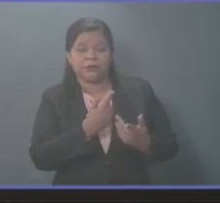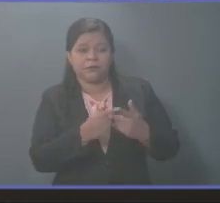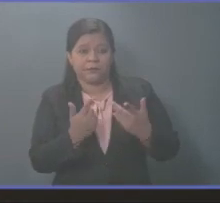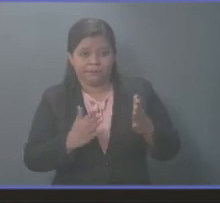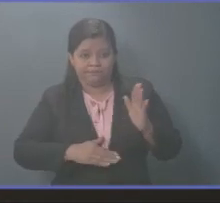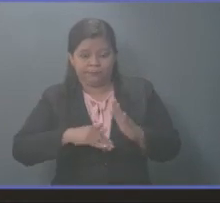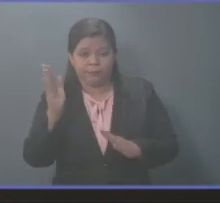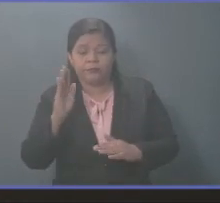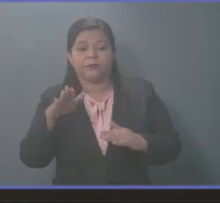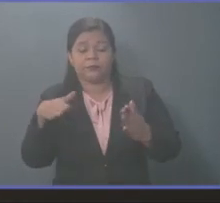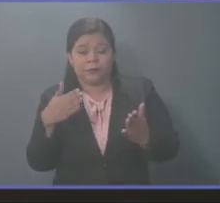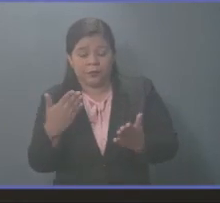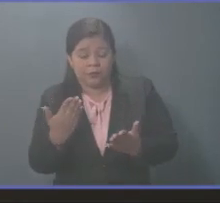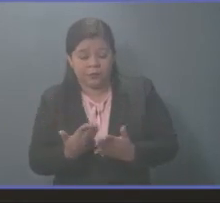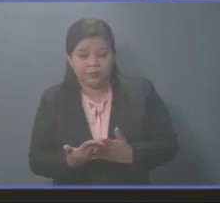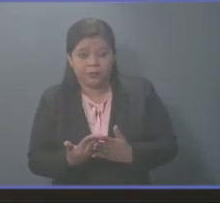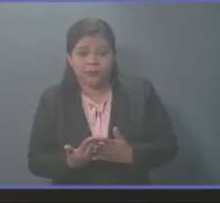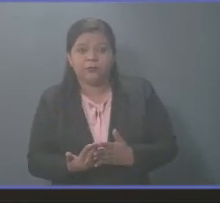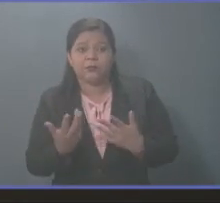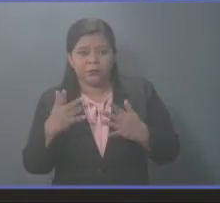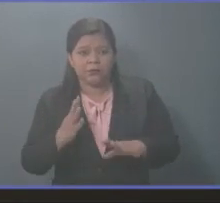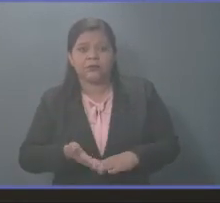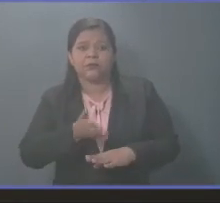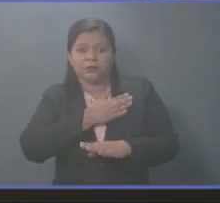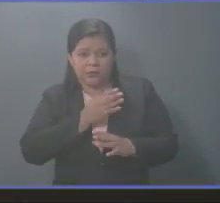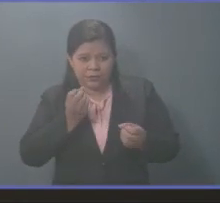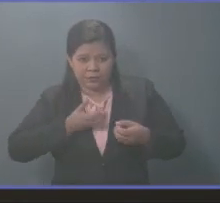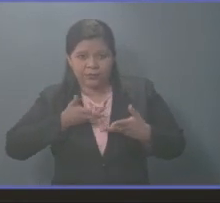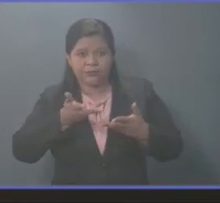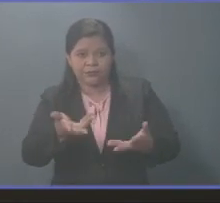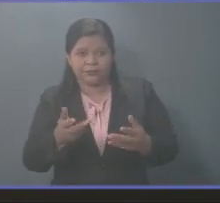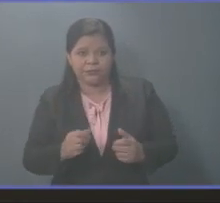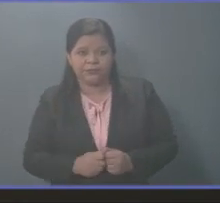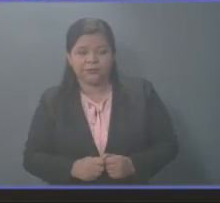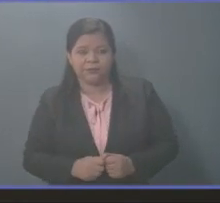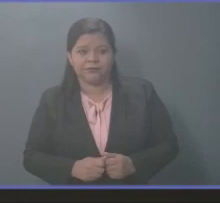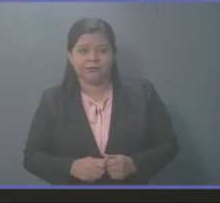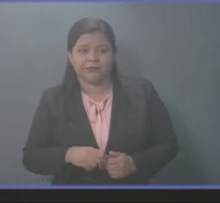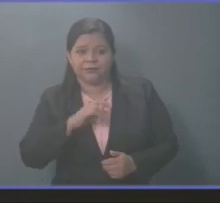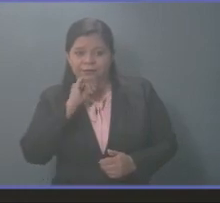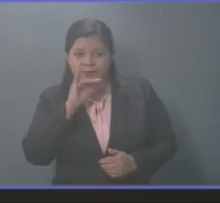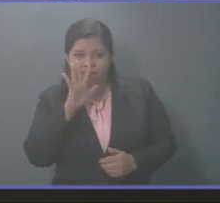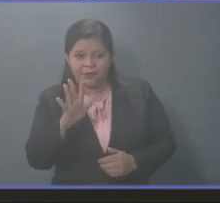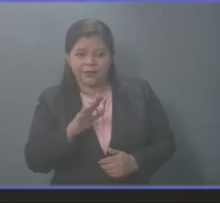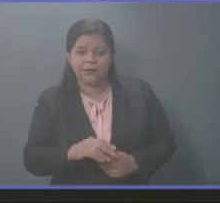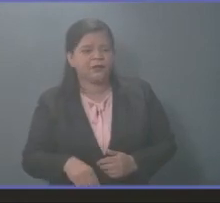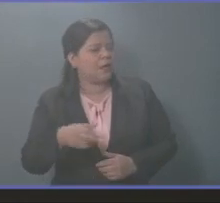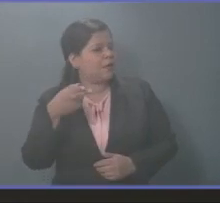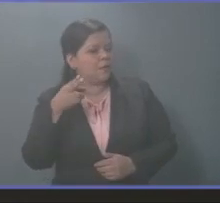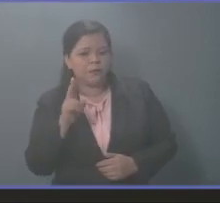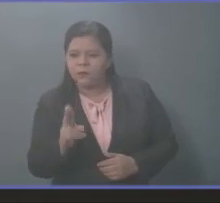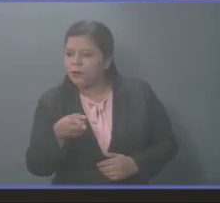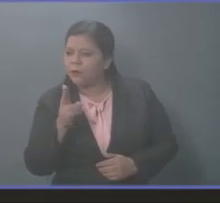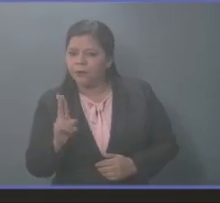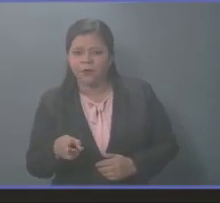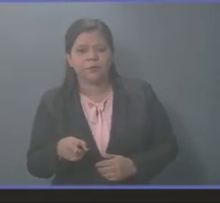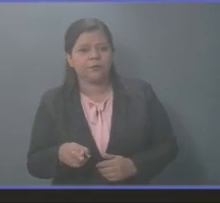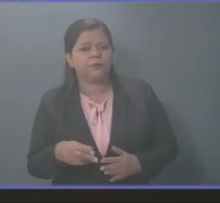todos los enfoques que aquí se han estado expresando. Es decir, no es lo mismo actuar